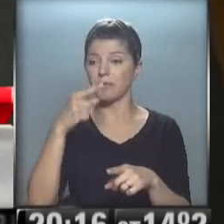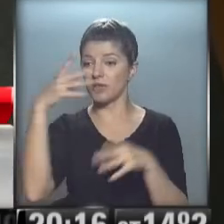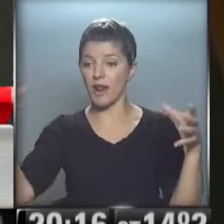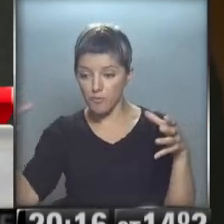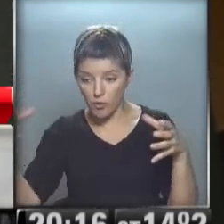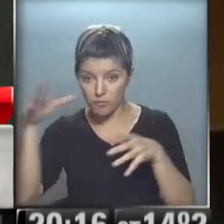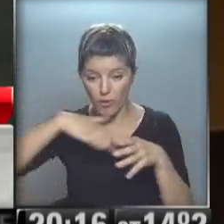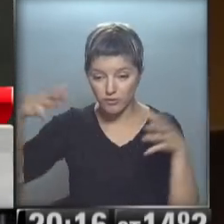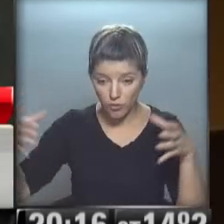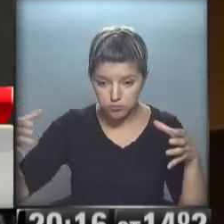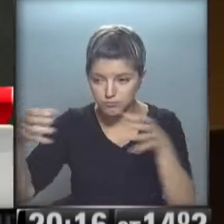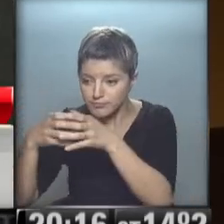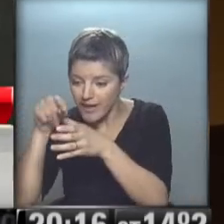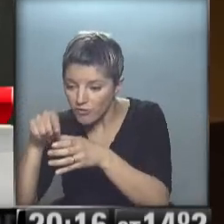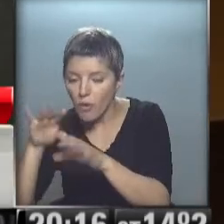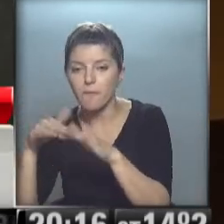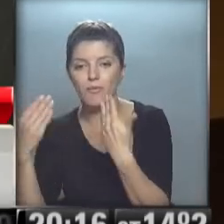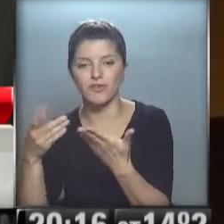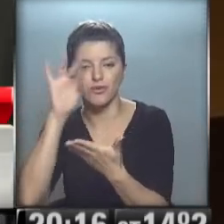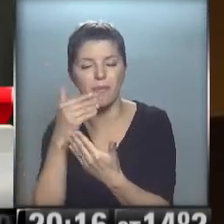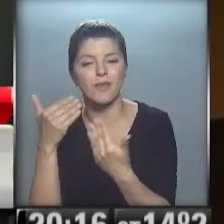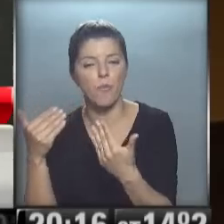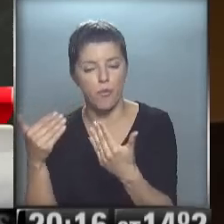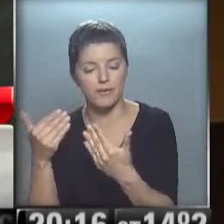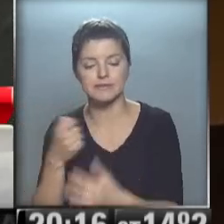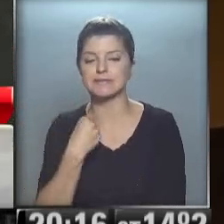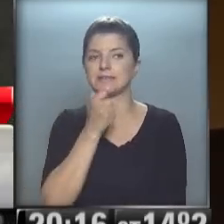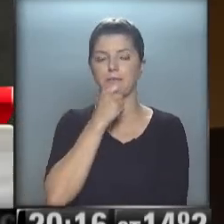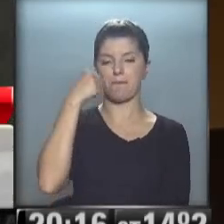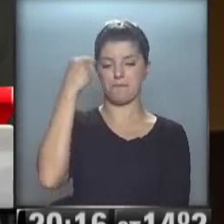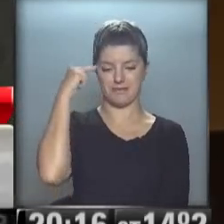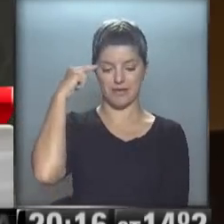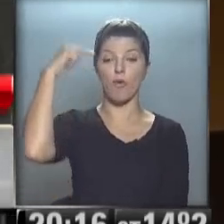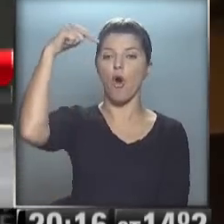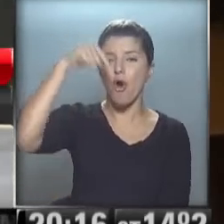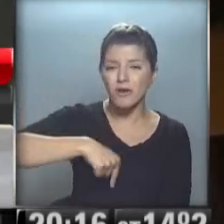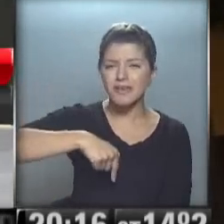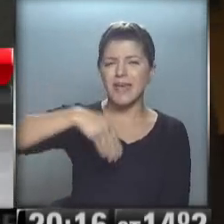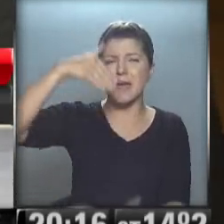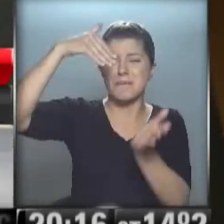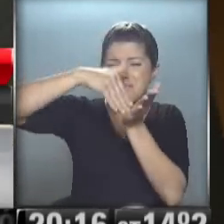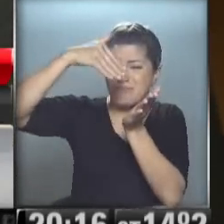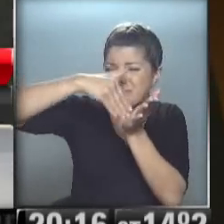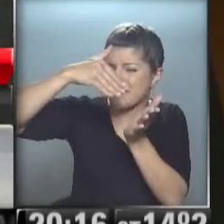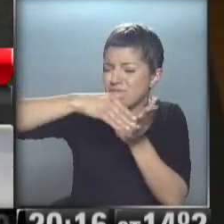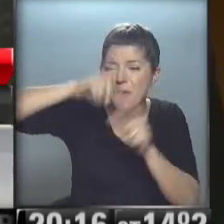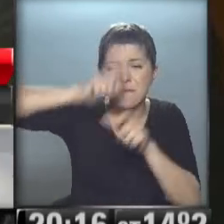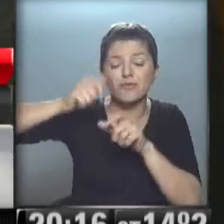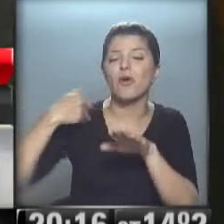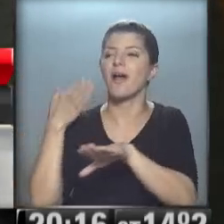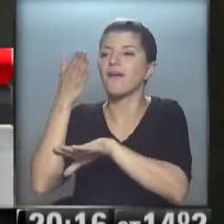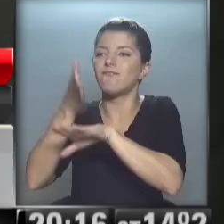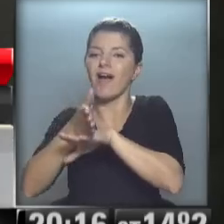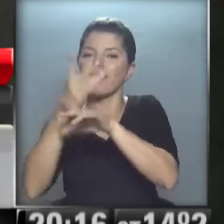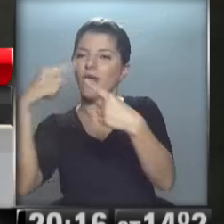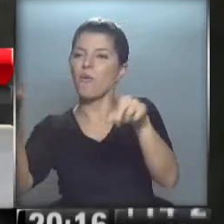población. Cuando se piensa que en el mundo hoy en día hay billones, billones de personas que van a los conciertos y